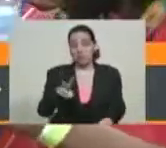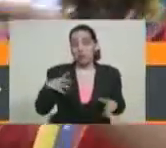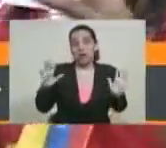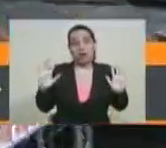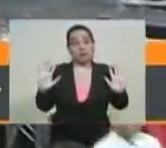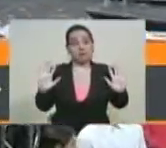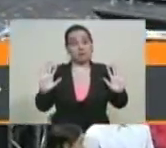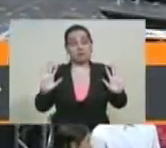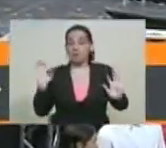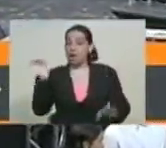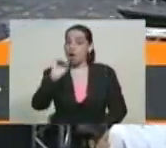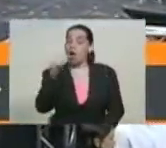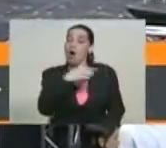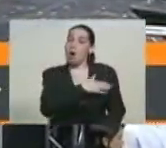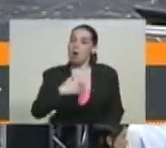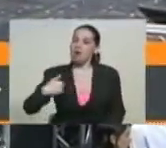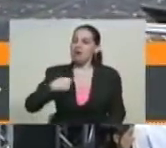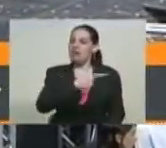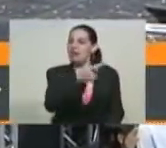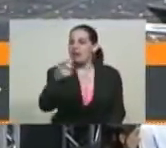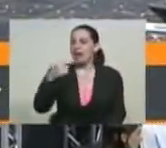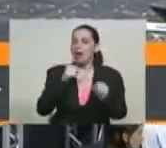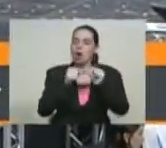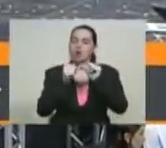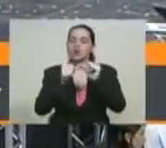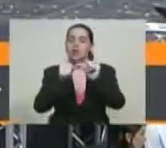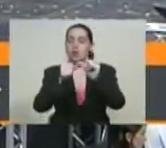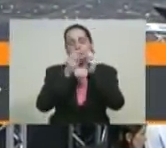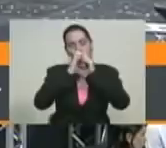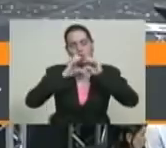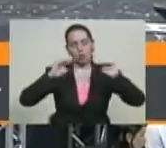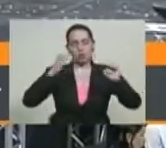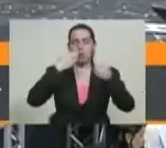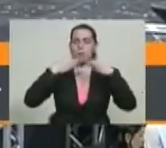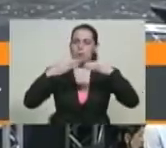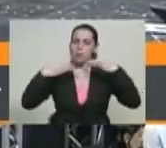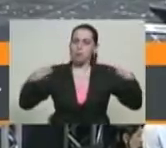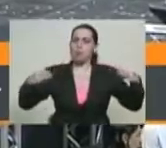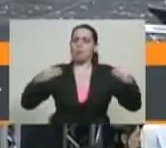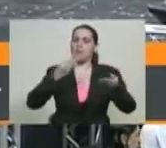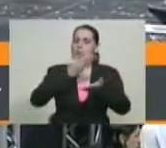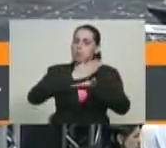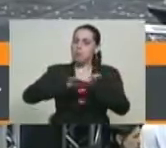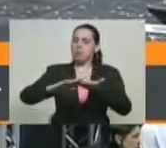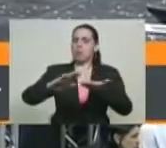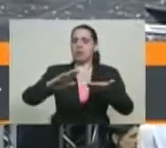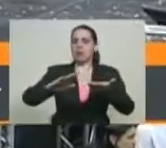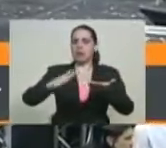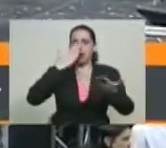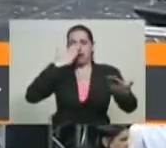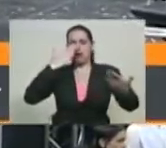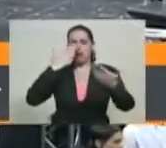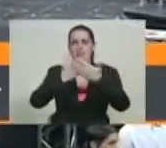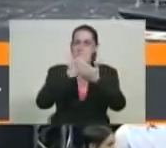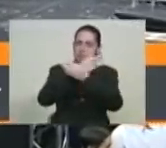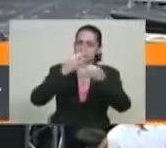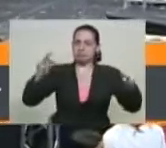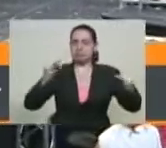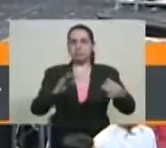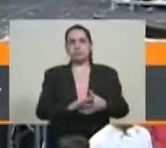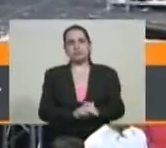o ustedes quieren que continuemos con una educación pública, gratuita, con cada vez más calidad,